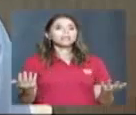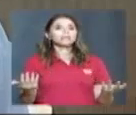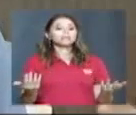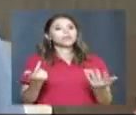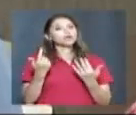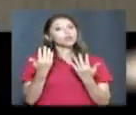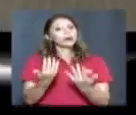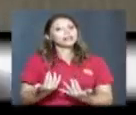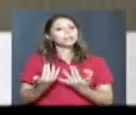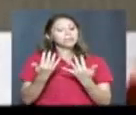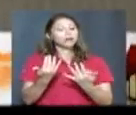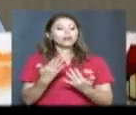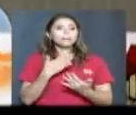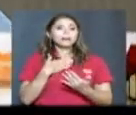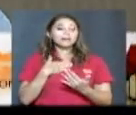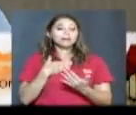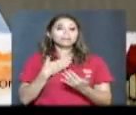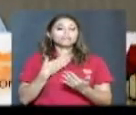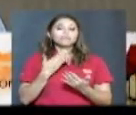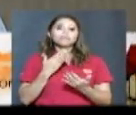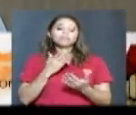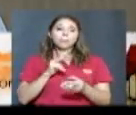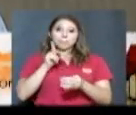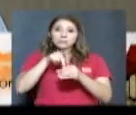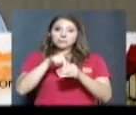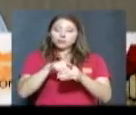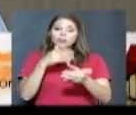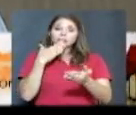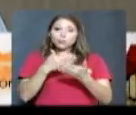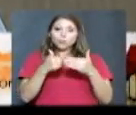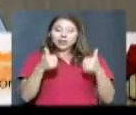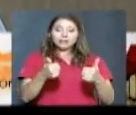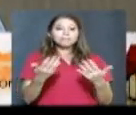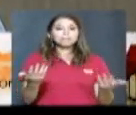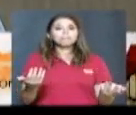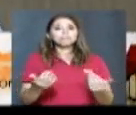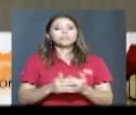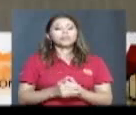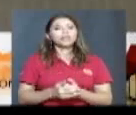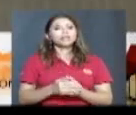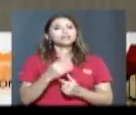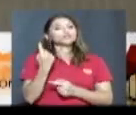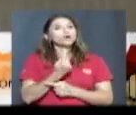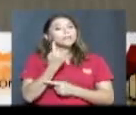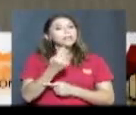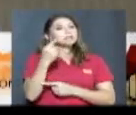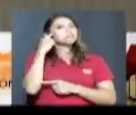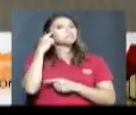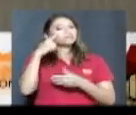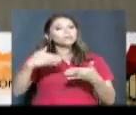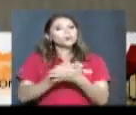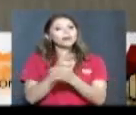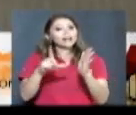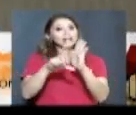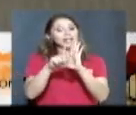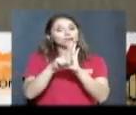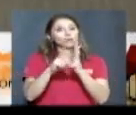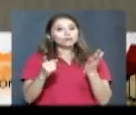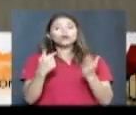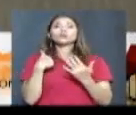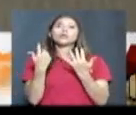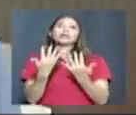Espero que mi aporte haya sido bueno acá. Y nada más, pues, en vistas de una nueva legislación, de verdad yo esperaría que